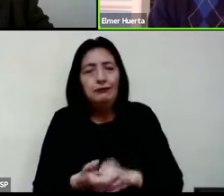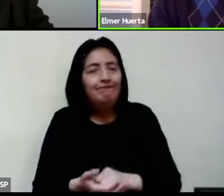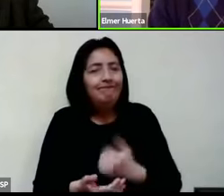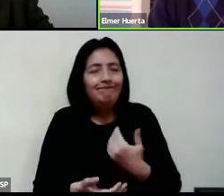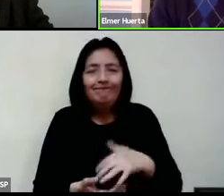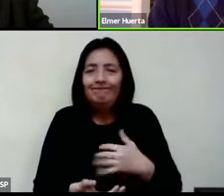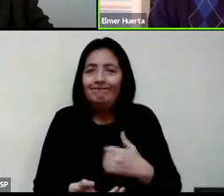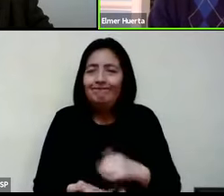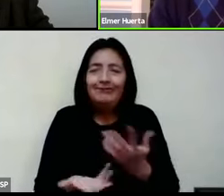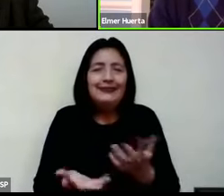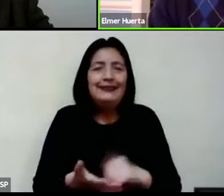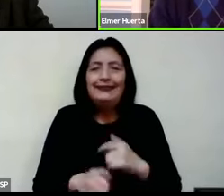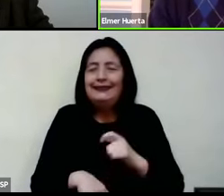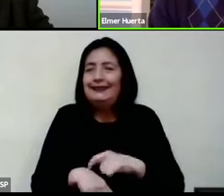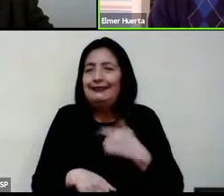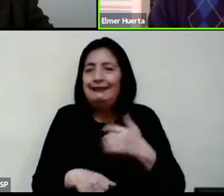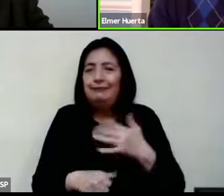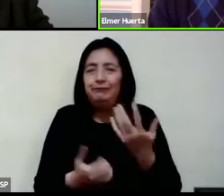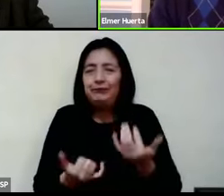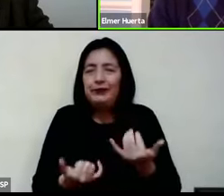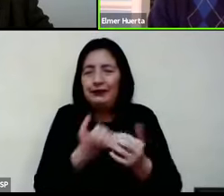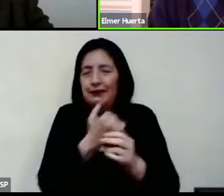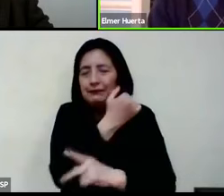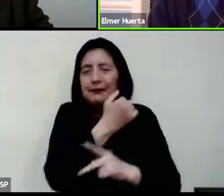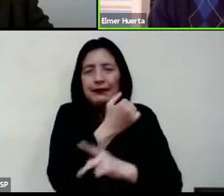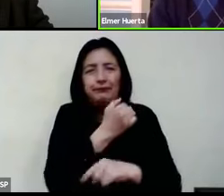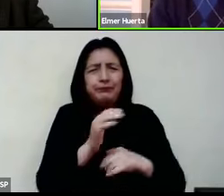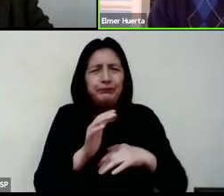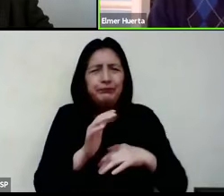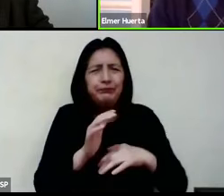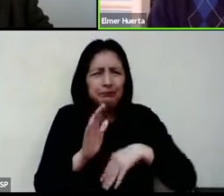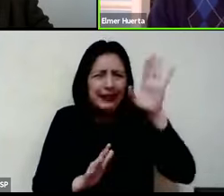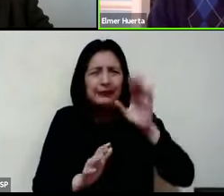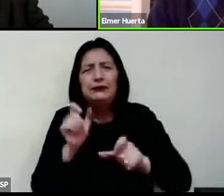convirtamos en un momento en el país con mayor